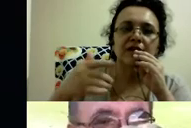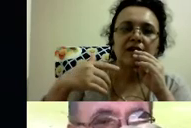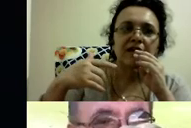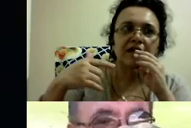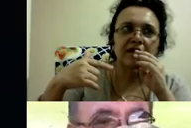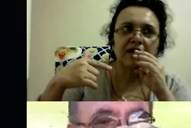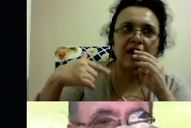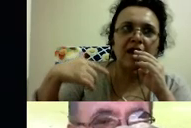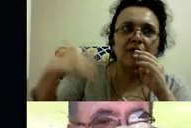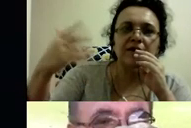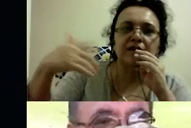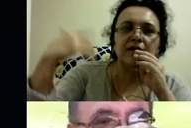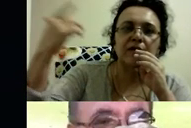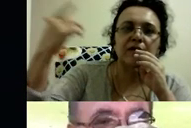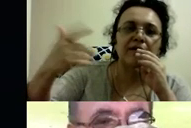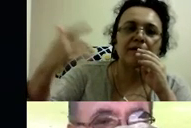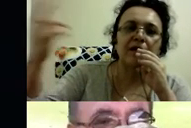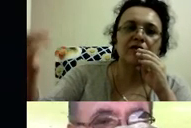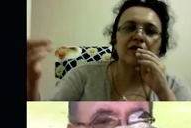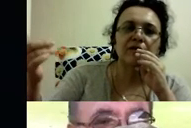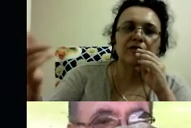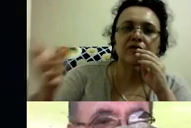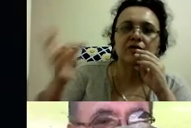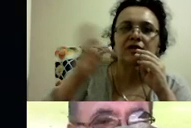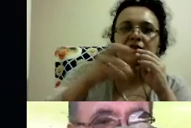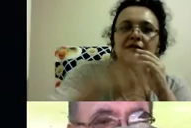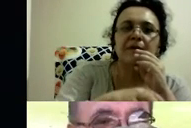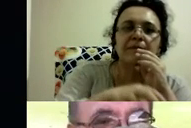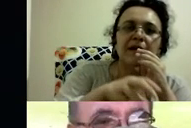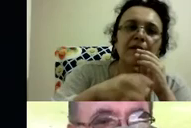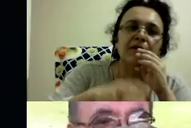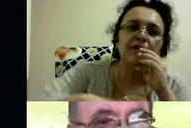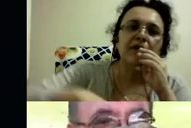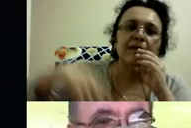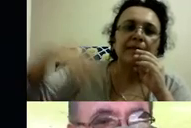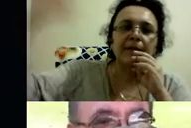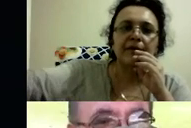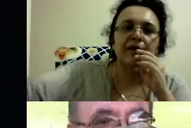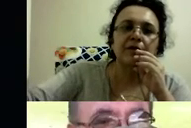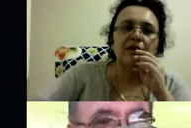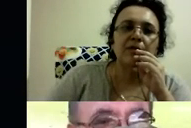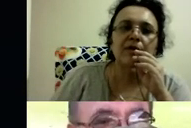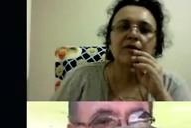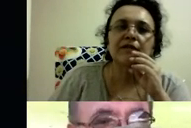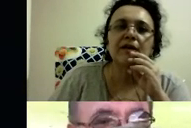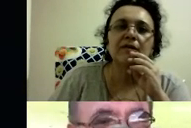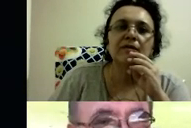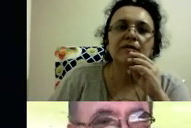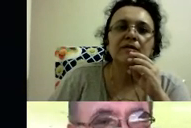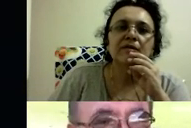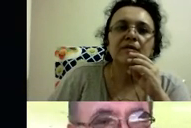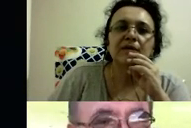digamos, I wish I could have a better job. Entonces usted se va a preparar mejor para poder obtener un mejor